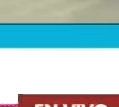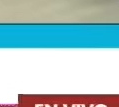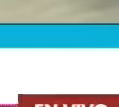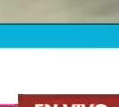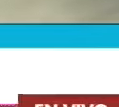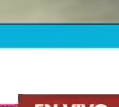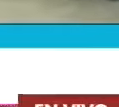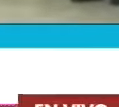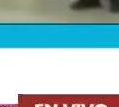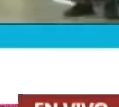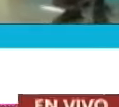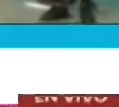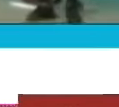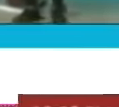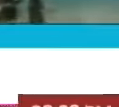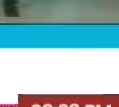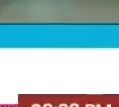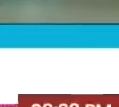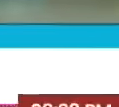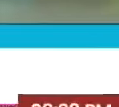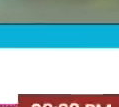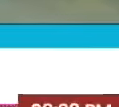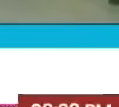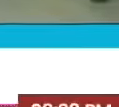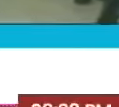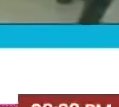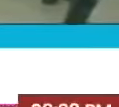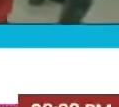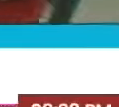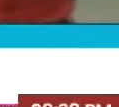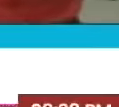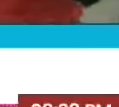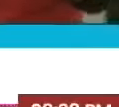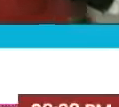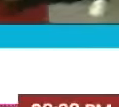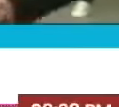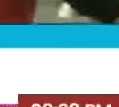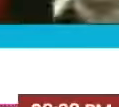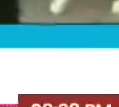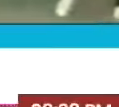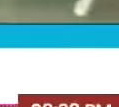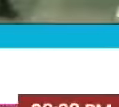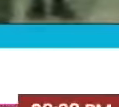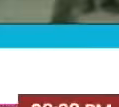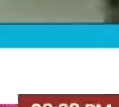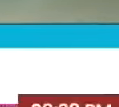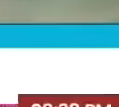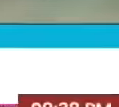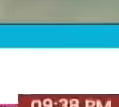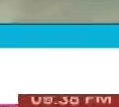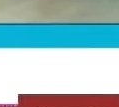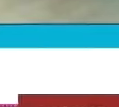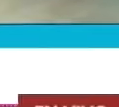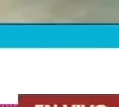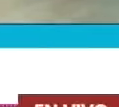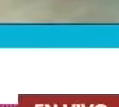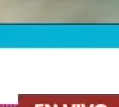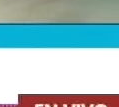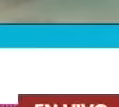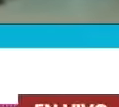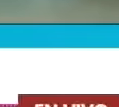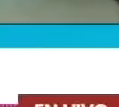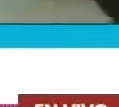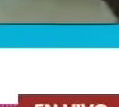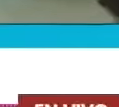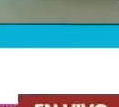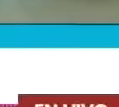amigo que siempre te acompaña. Maduro está contigo, en la buena y en la mala. Maduro es ese